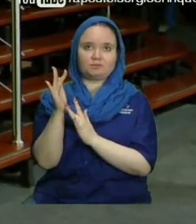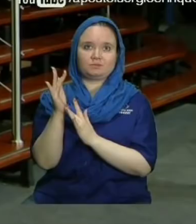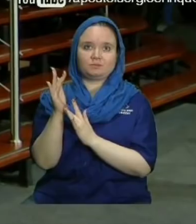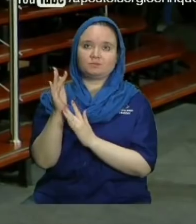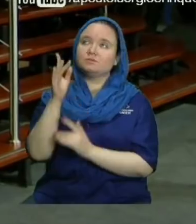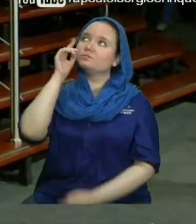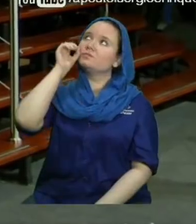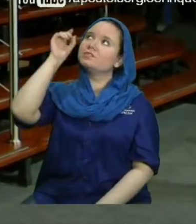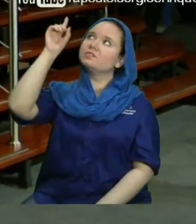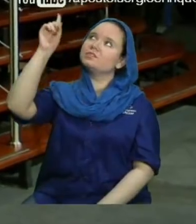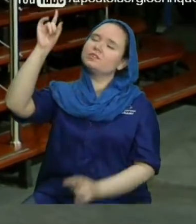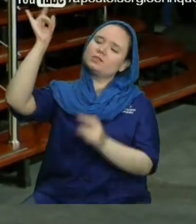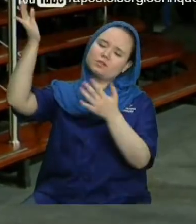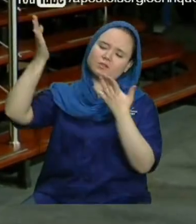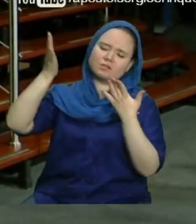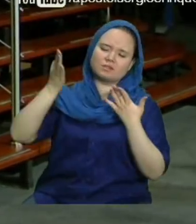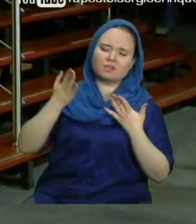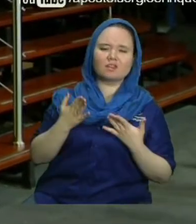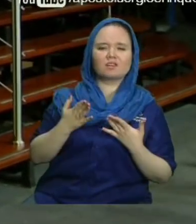Señor, trae esa